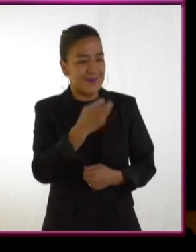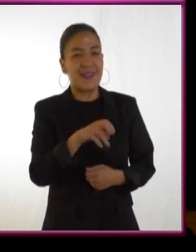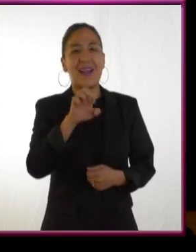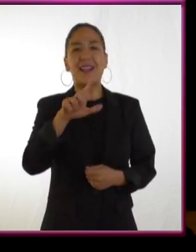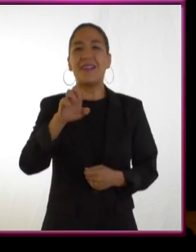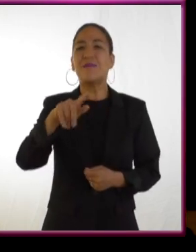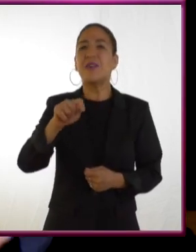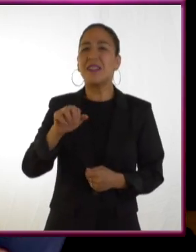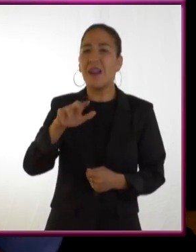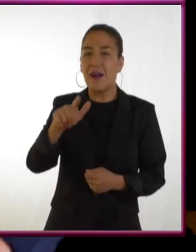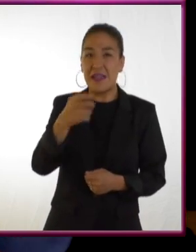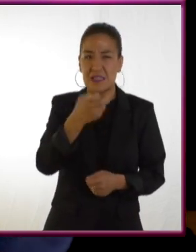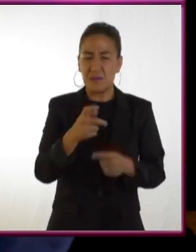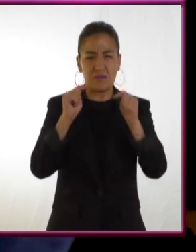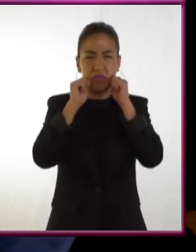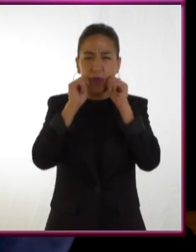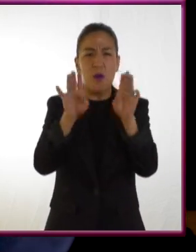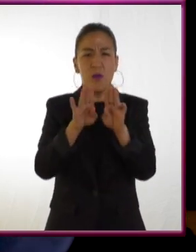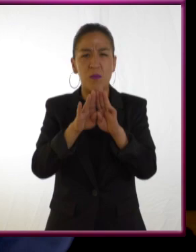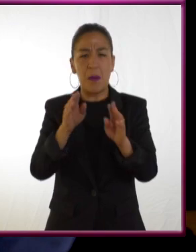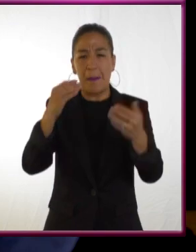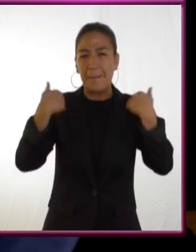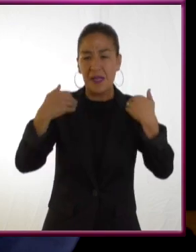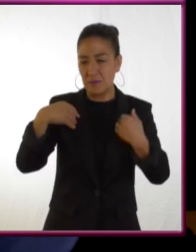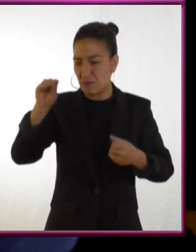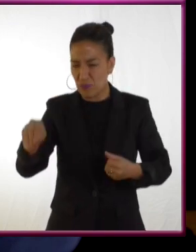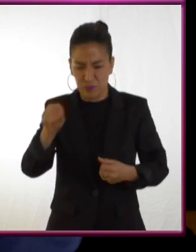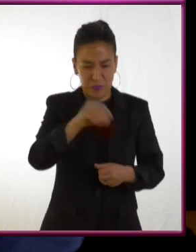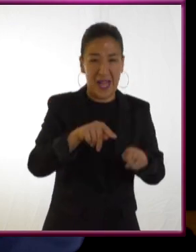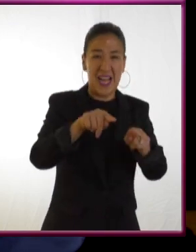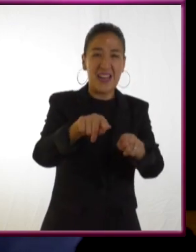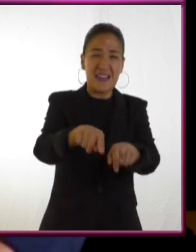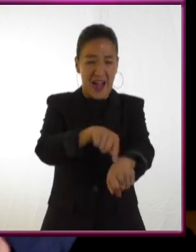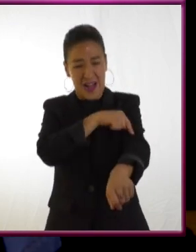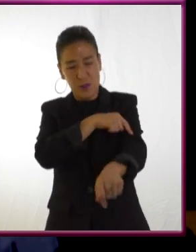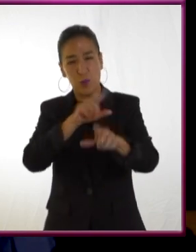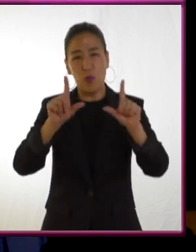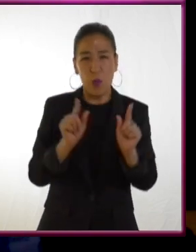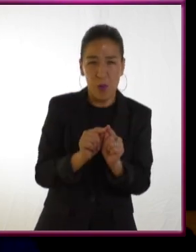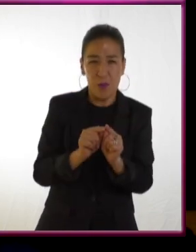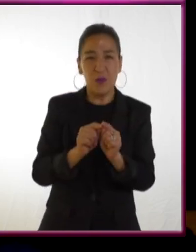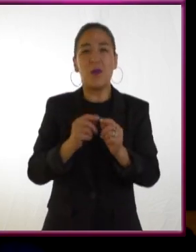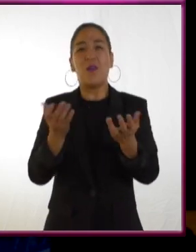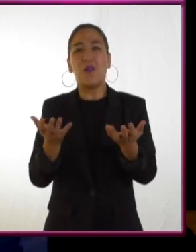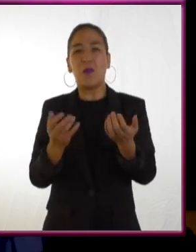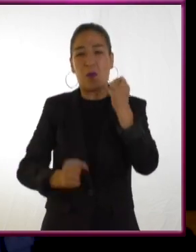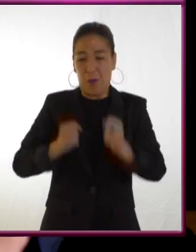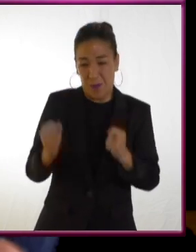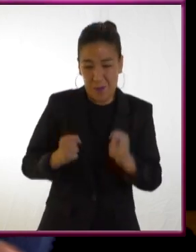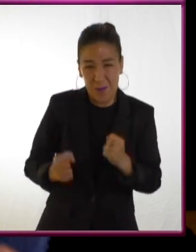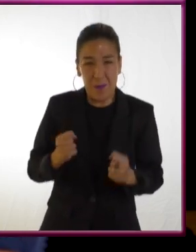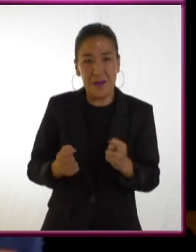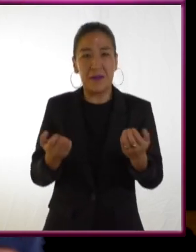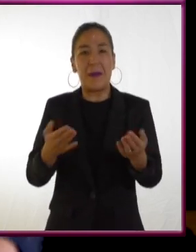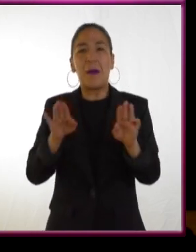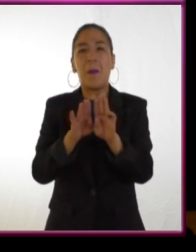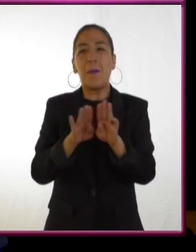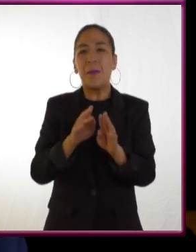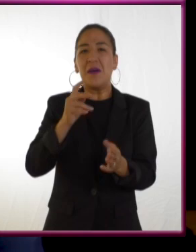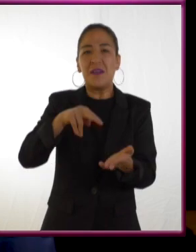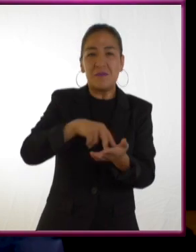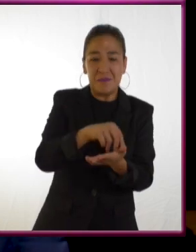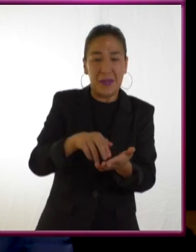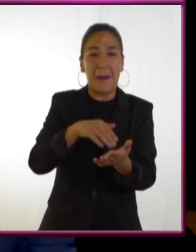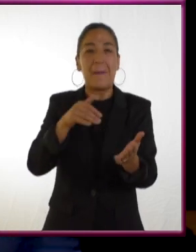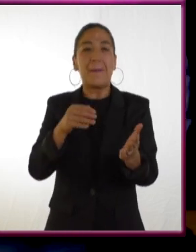No importa si el paseo lo hago dando saltos largos o cortos, corriendo, caminando, o si mido el recorrido en